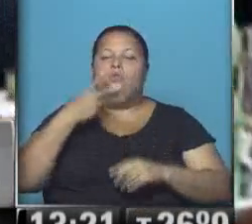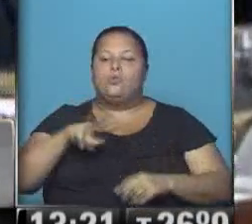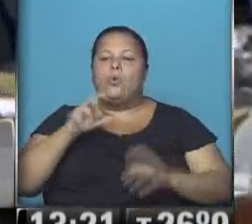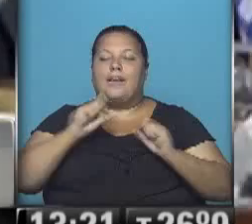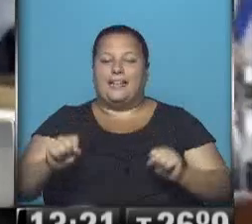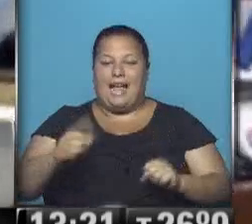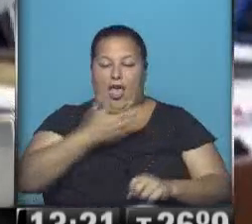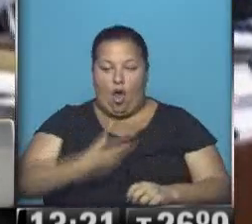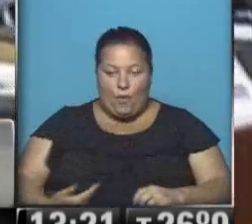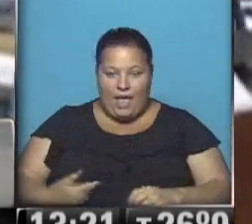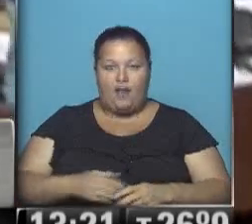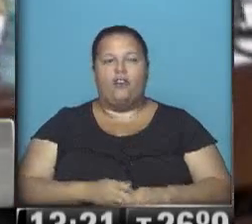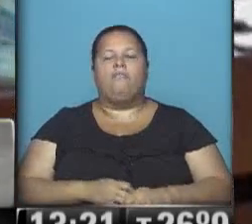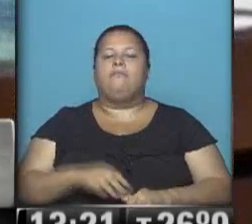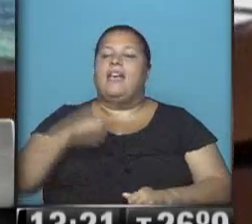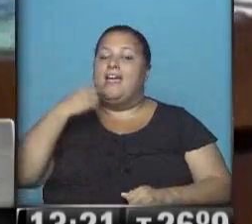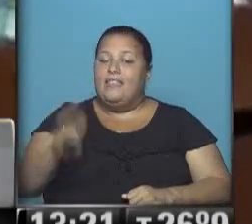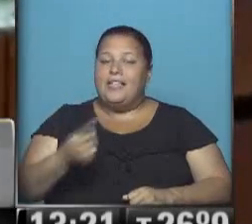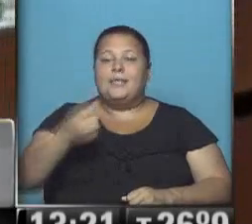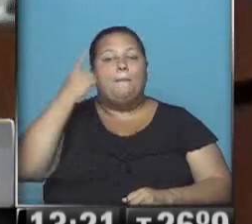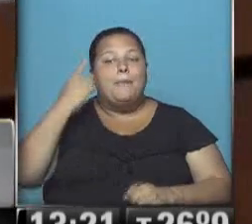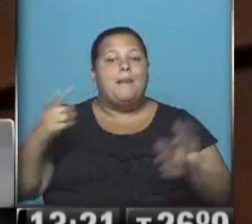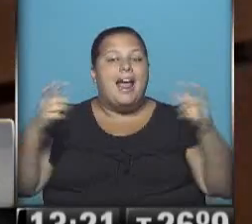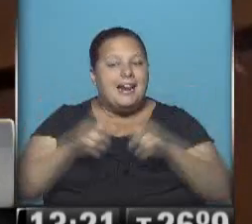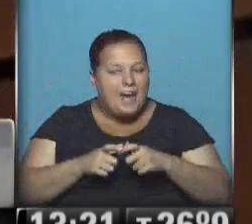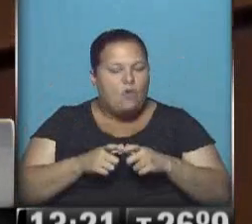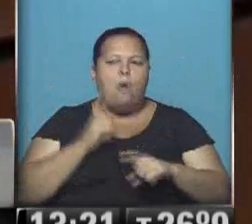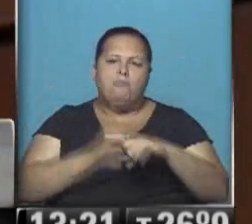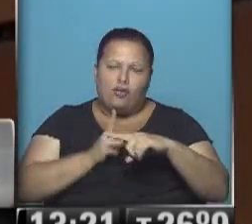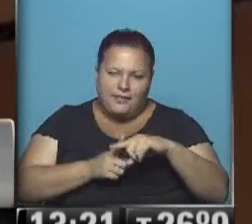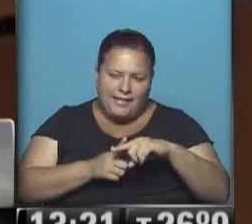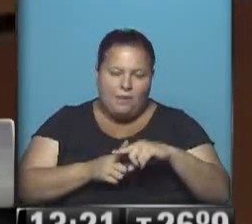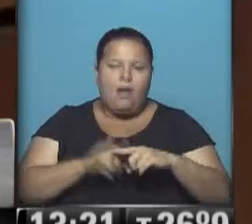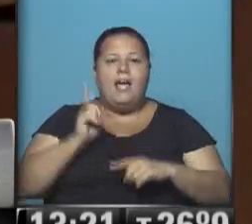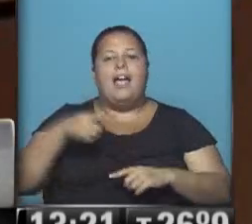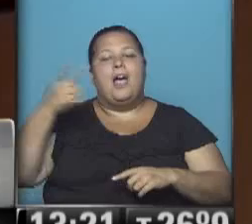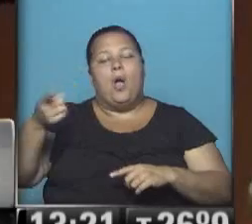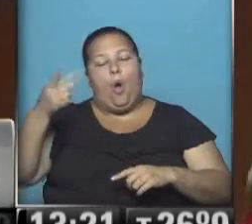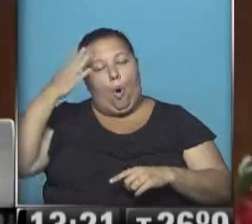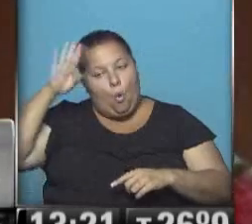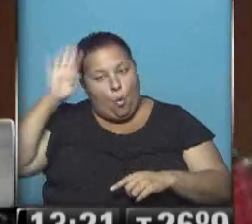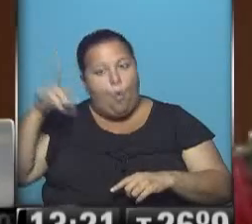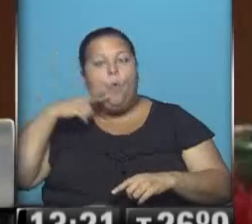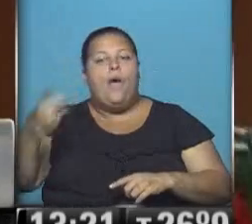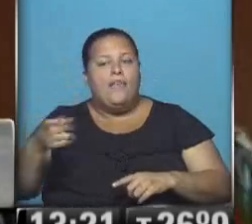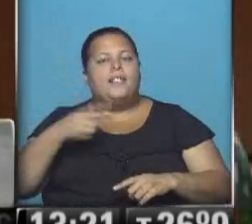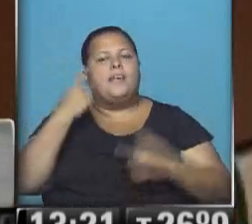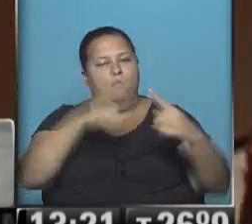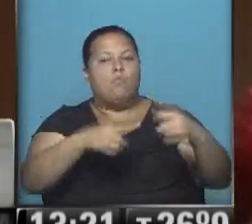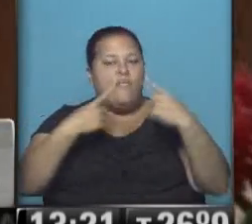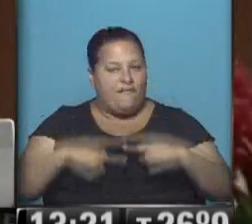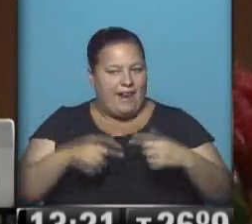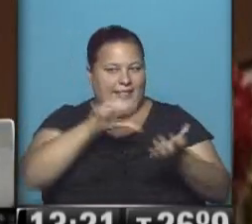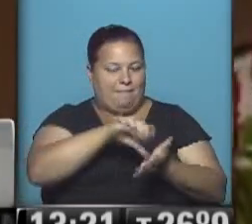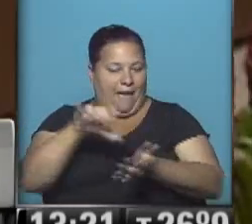Estado, Roberta Jacobson, aseguró que los primeros encuentros fueron positivos y supercubana, Josefina Vidal, destacó las diferencias entre